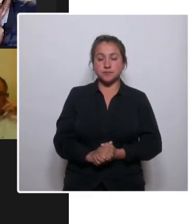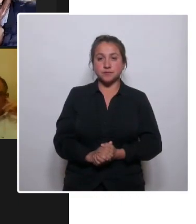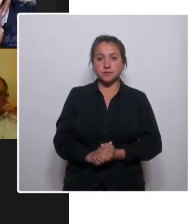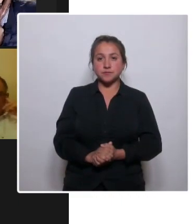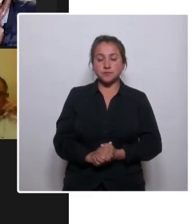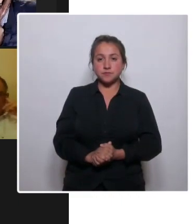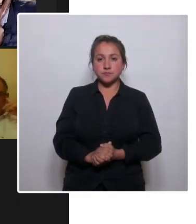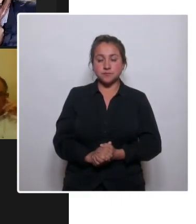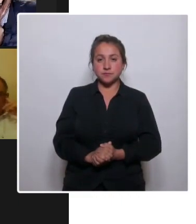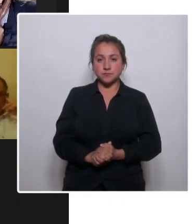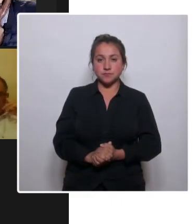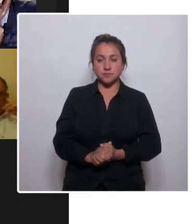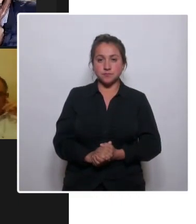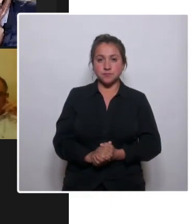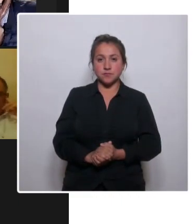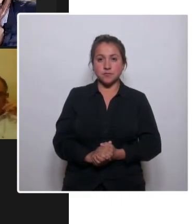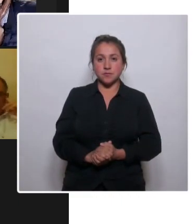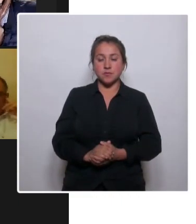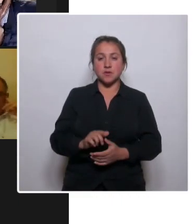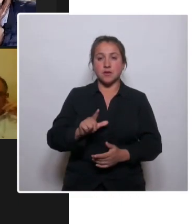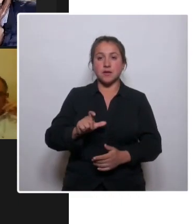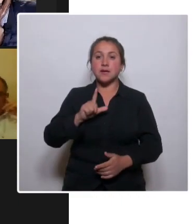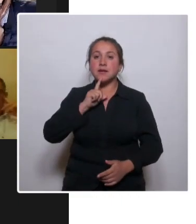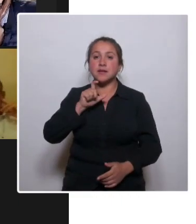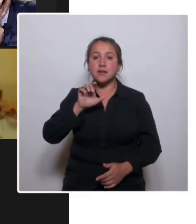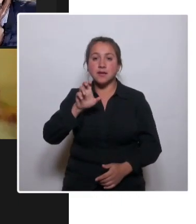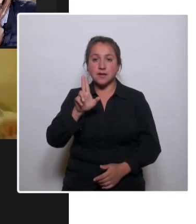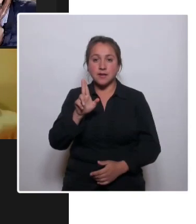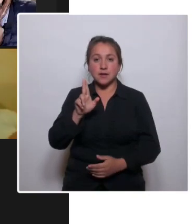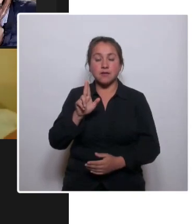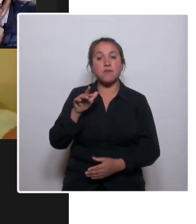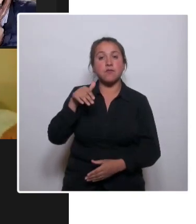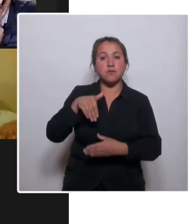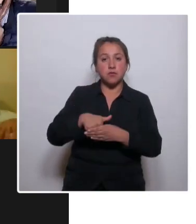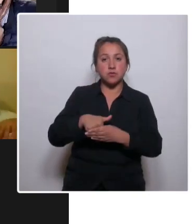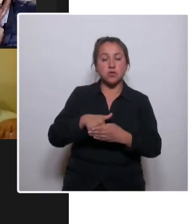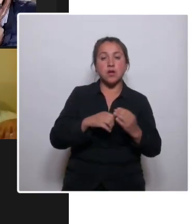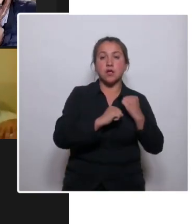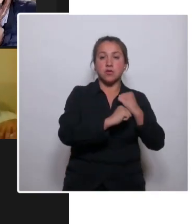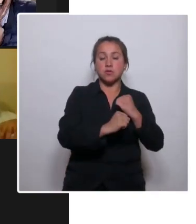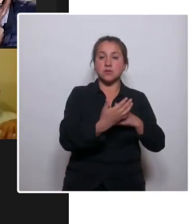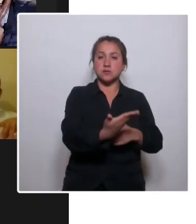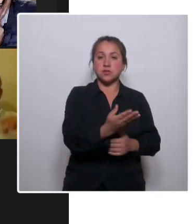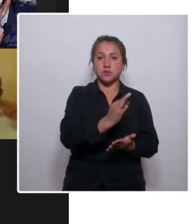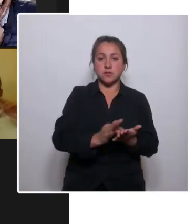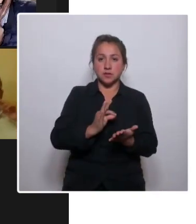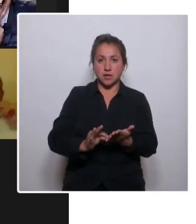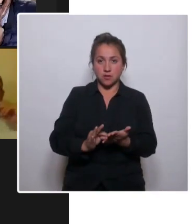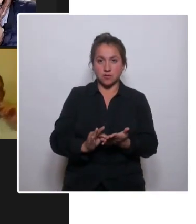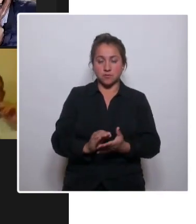Convencional Margarita Letelier. En contra, señor secretario.